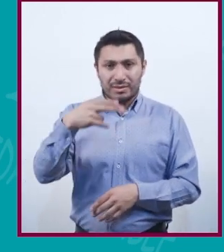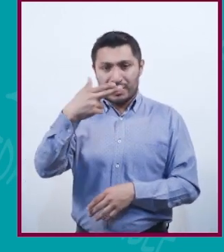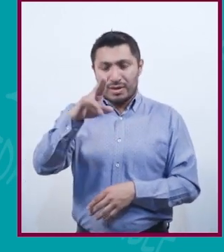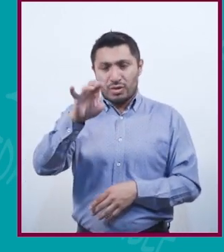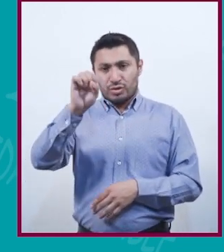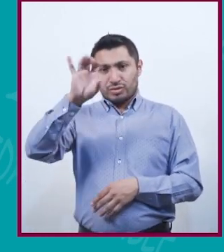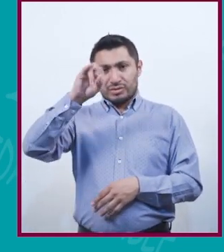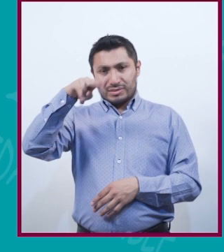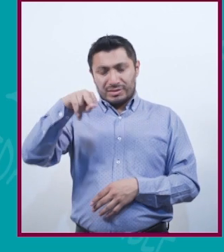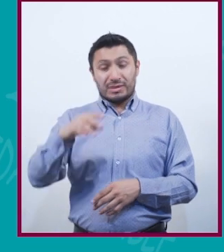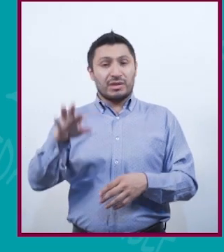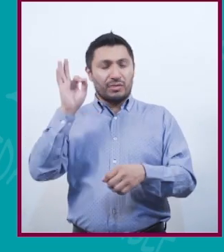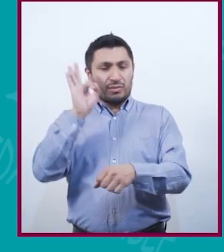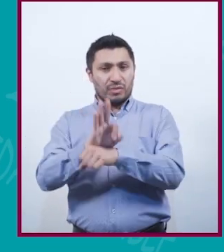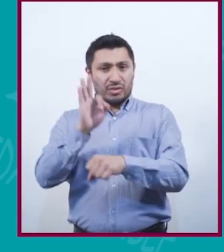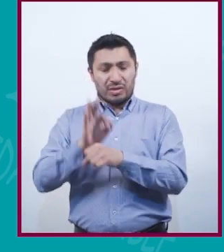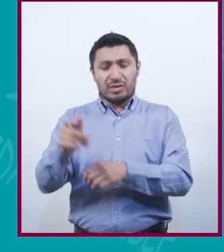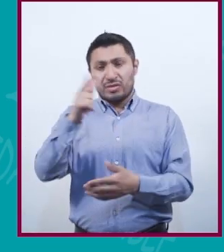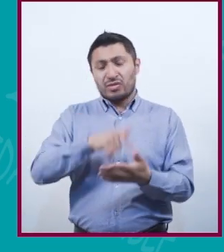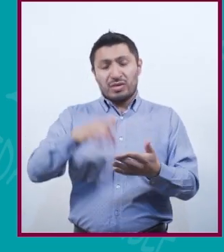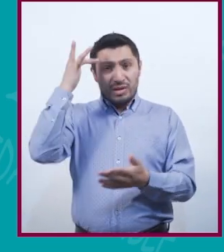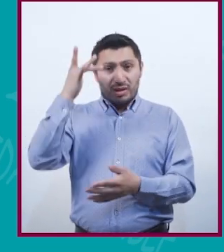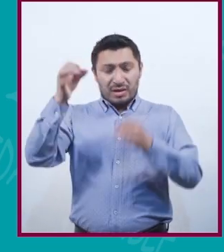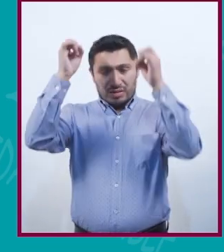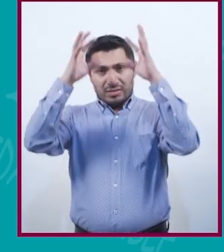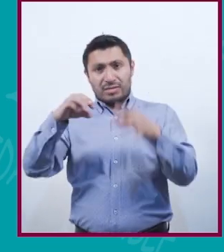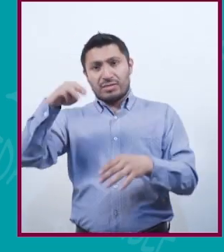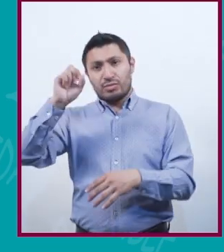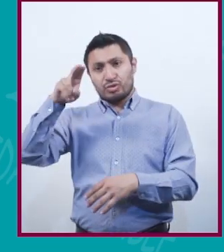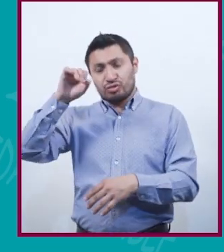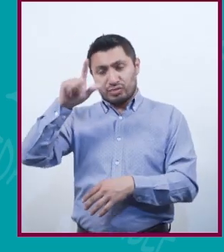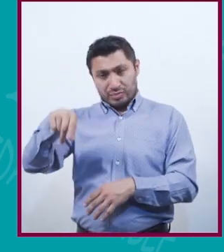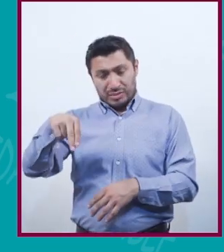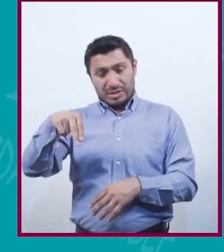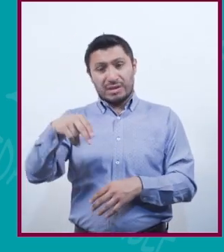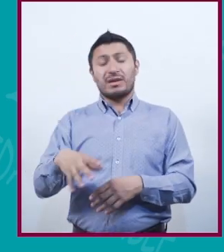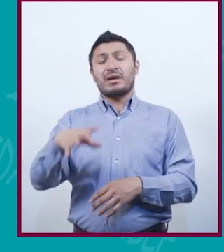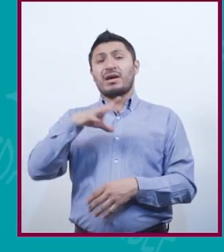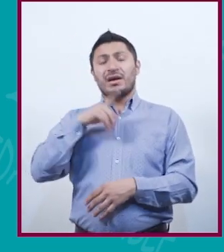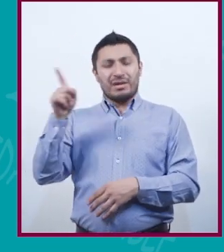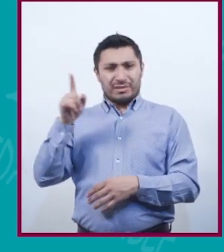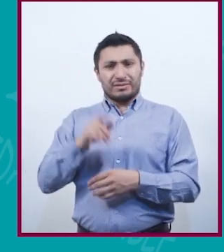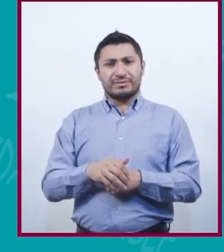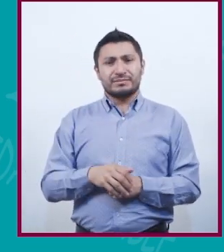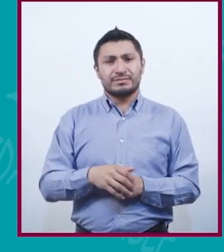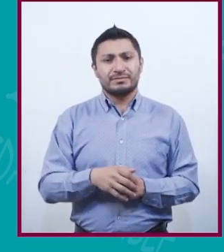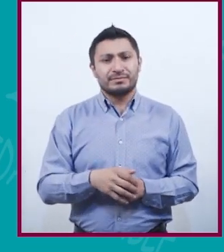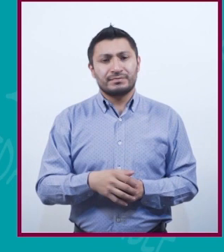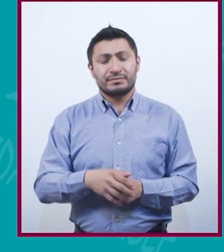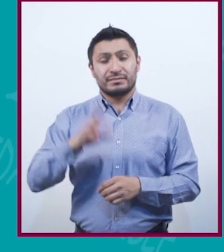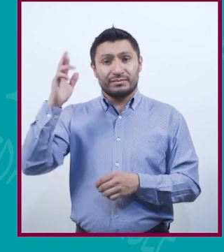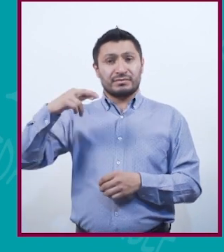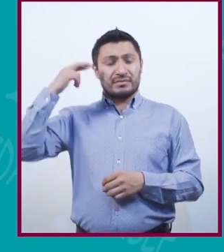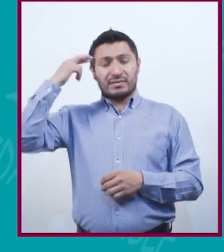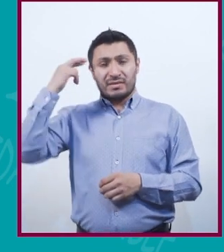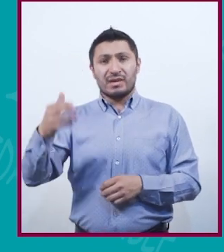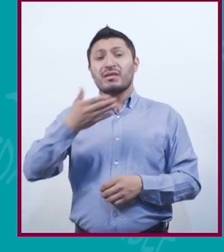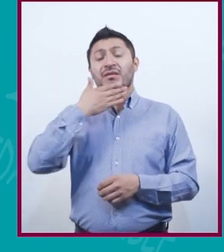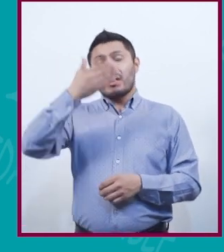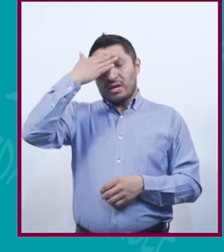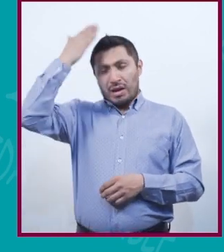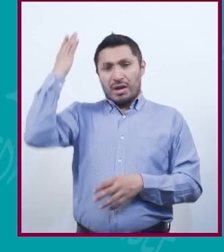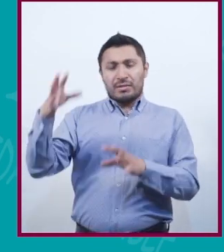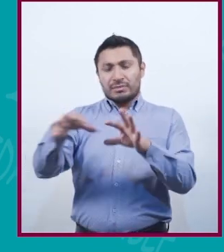Ben Ali, guardián de los lugares santos, sagrados, musulmanes, como la Meca, en la actual Arabia Saudí, un reino